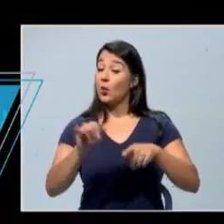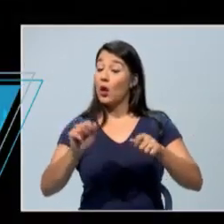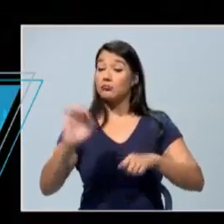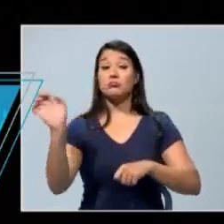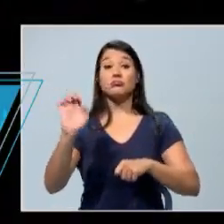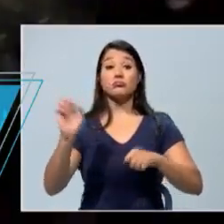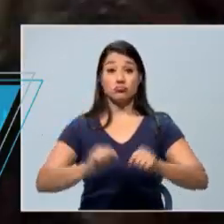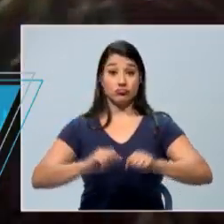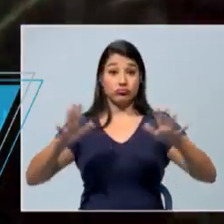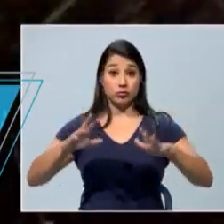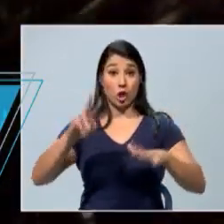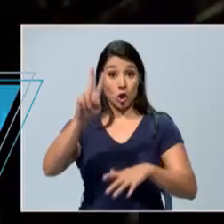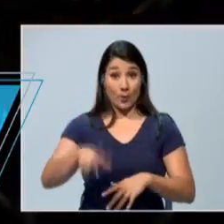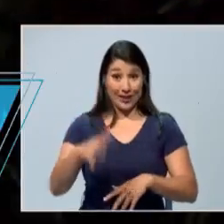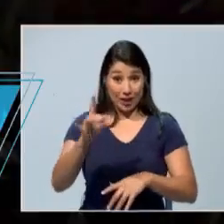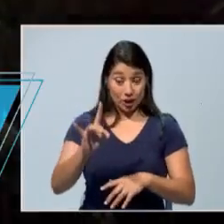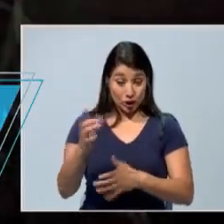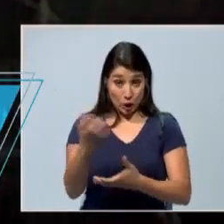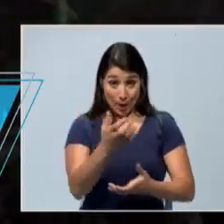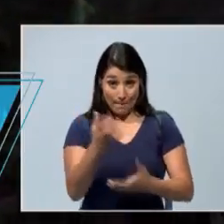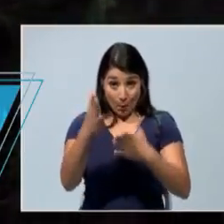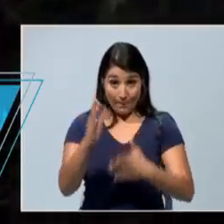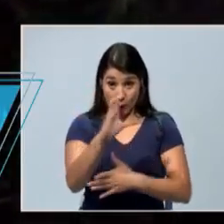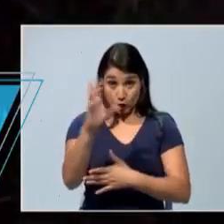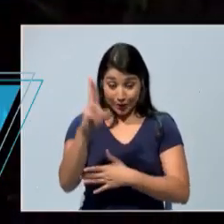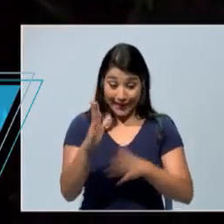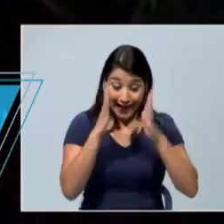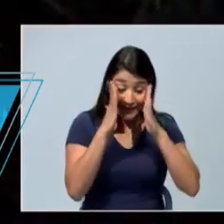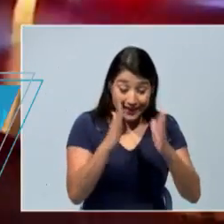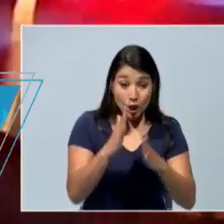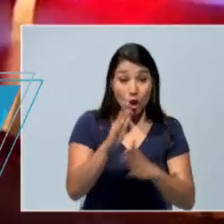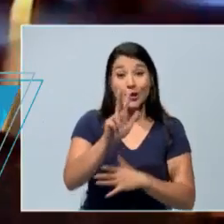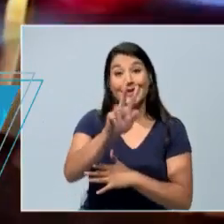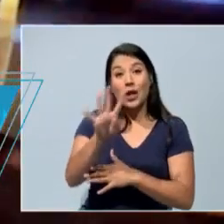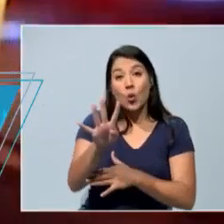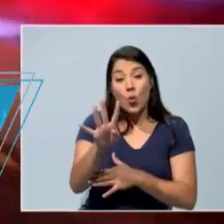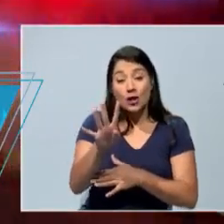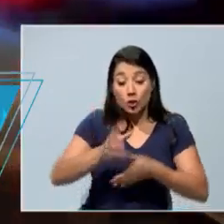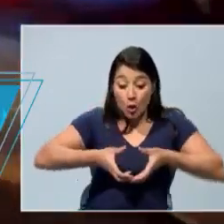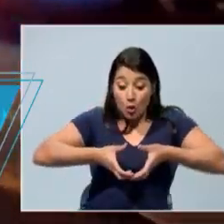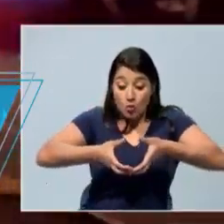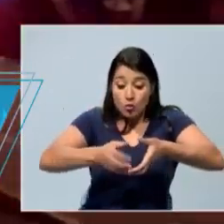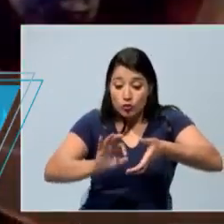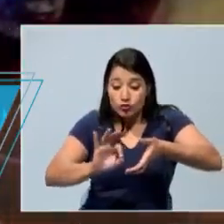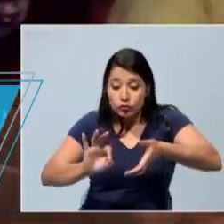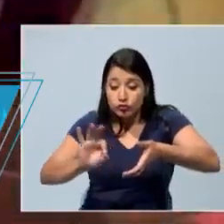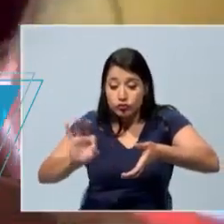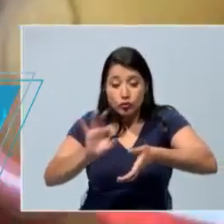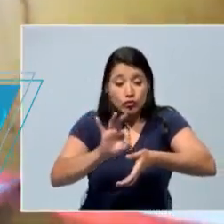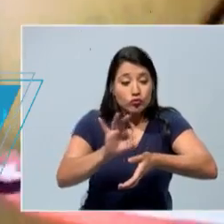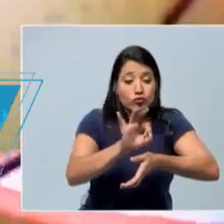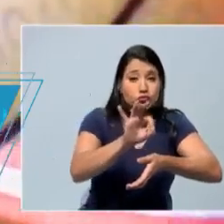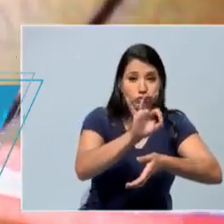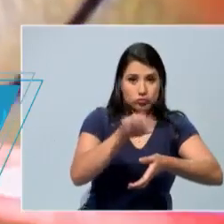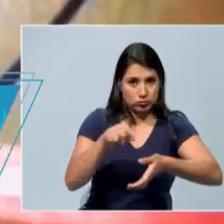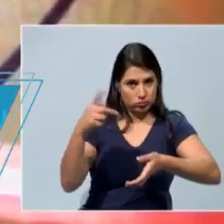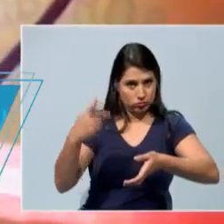Cuerpo de Bomberos de Costa Rica atendió 34 fugas en el poliducto y hasta septiembre de este año ya eran